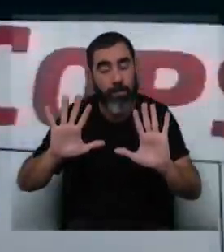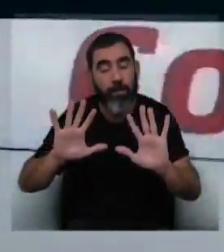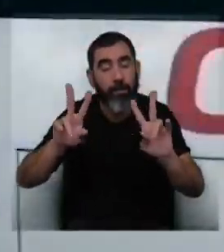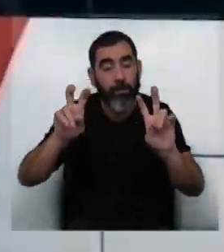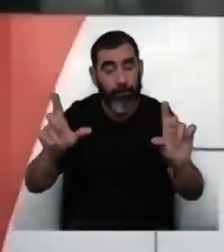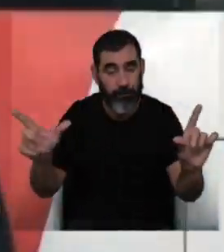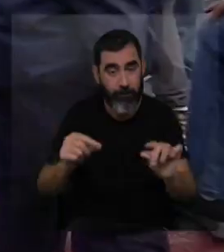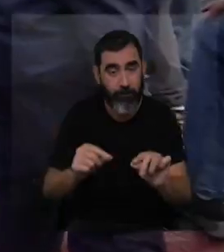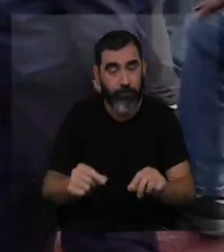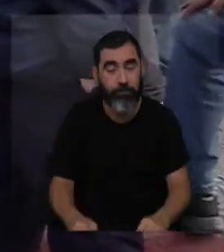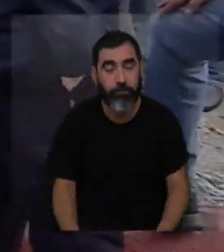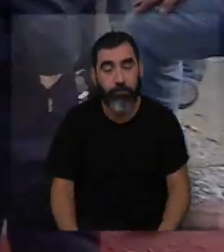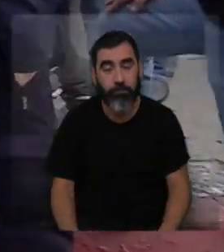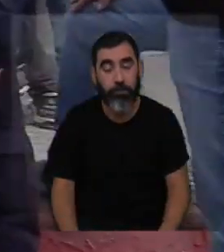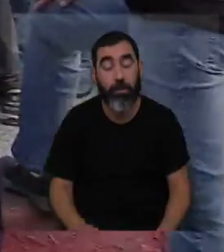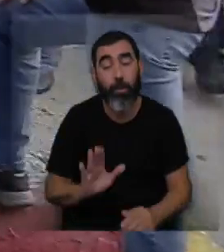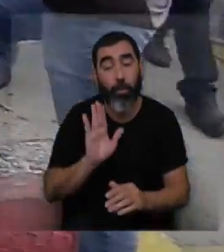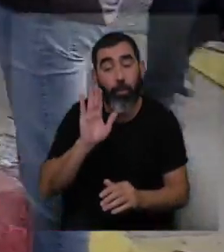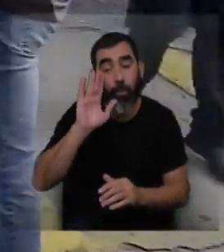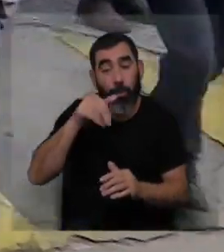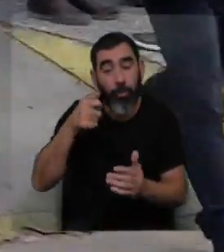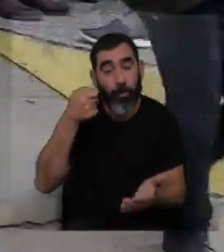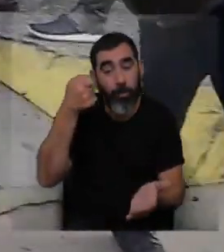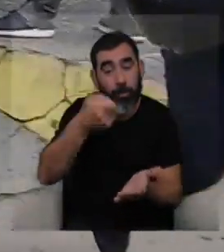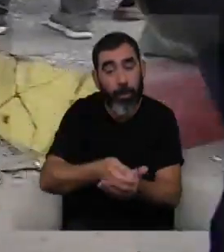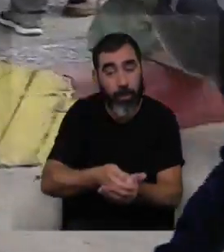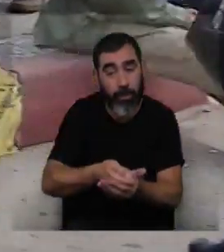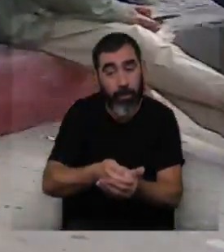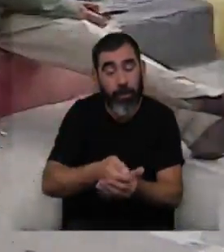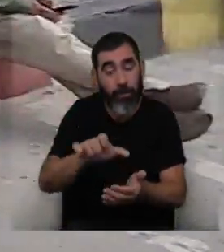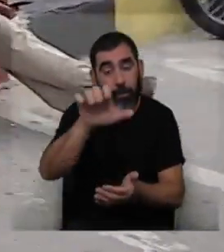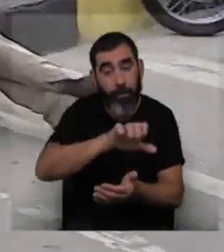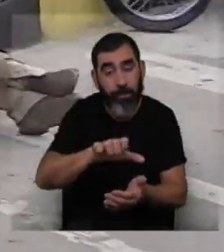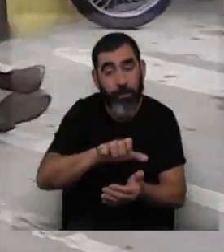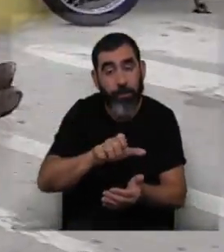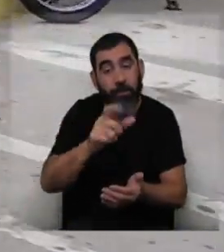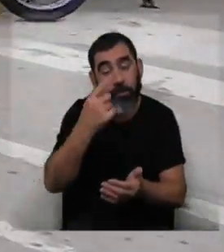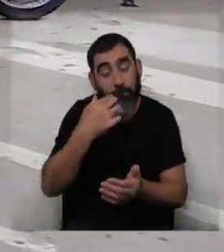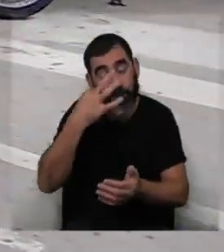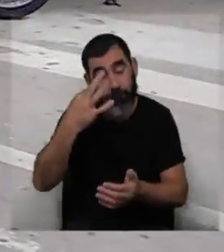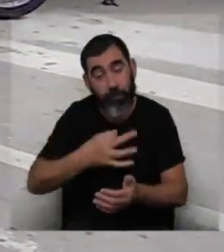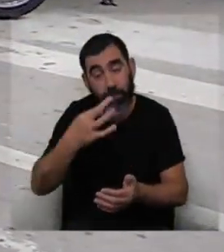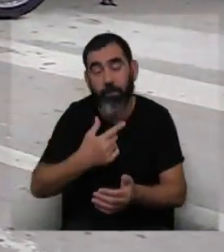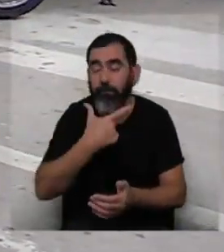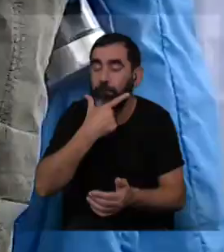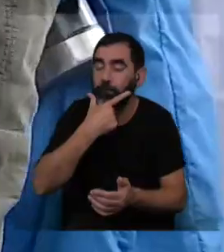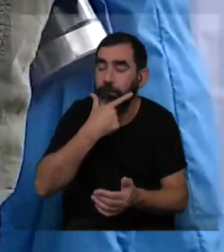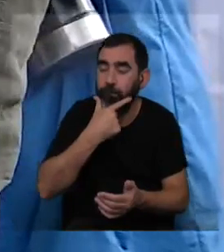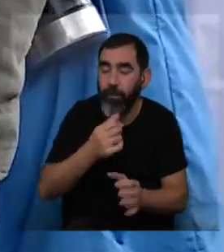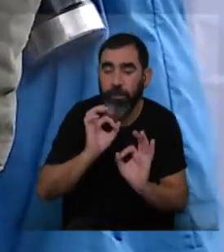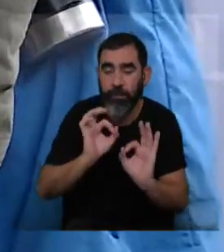tema, que el BROU ponga el dinero a disposición de la empresa y eso la verdad que